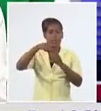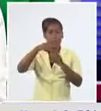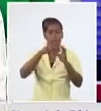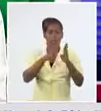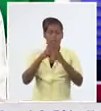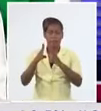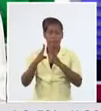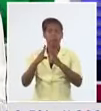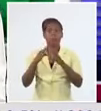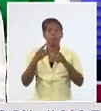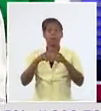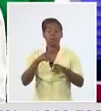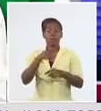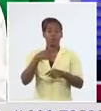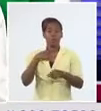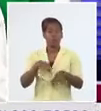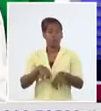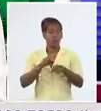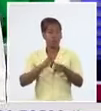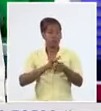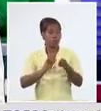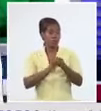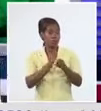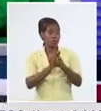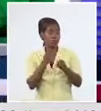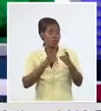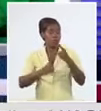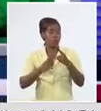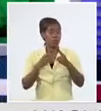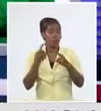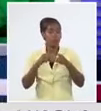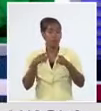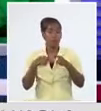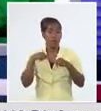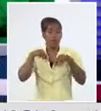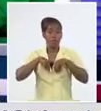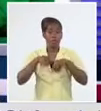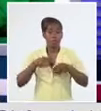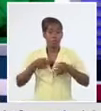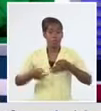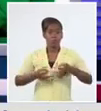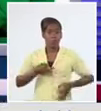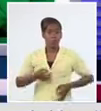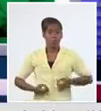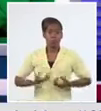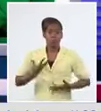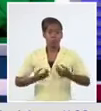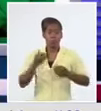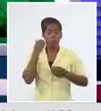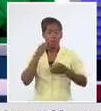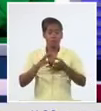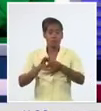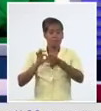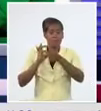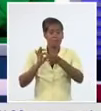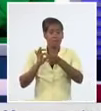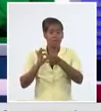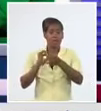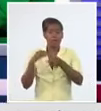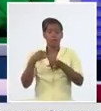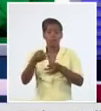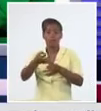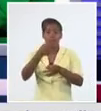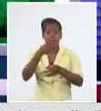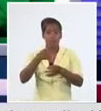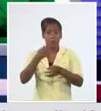número creciente de pacientes para ver, en el número creciente de pacientes para actuar. Por lo tanto, el ingreso domiciliario es algo que todavía